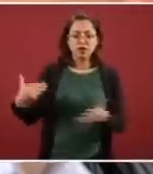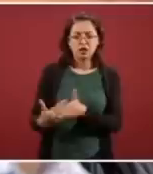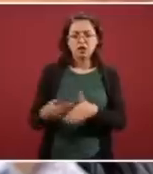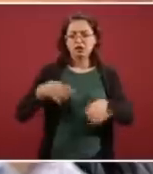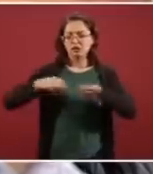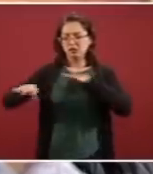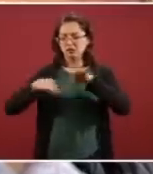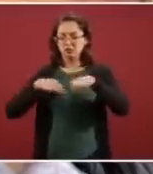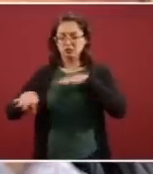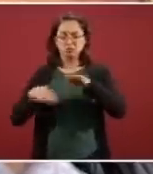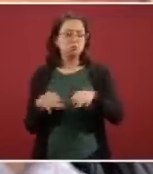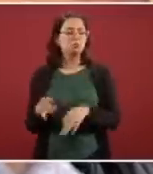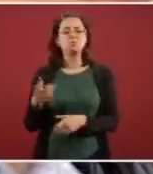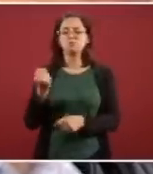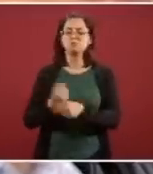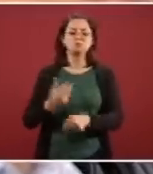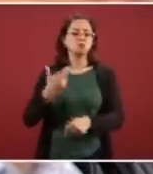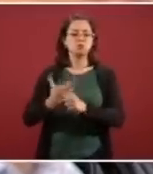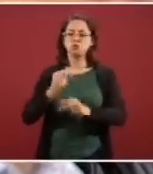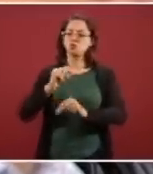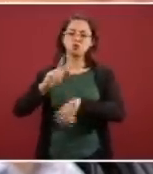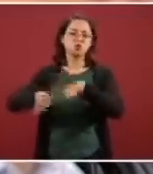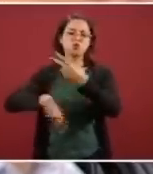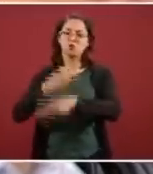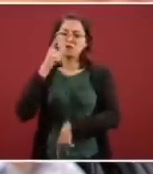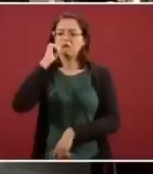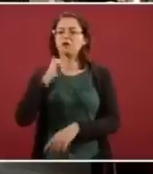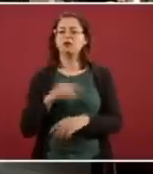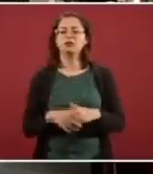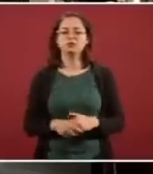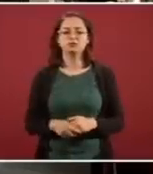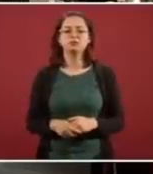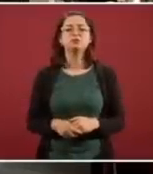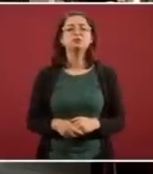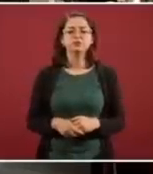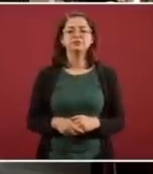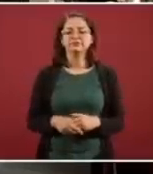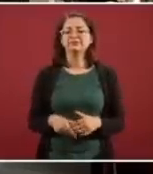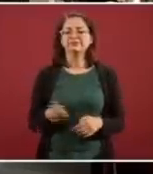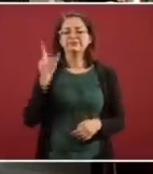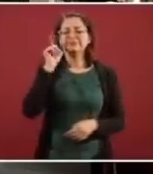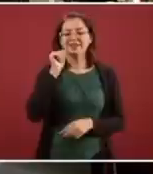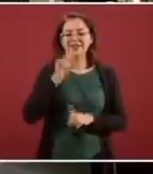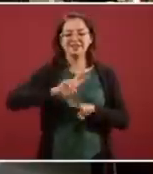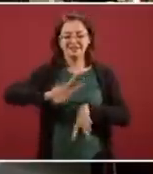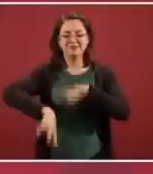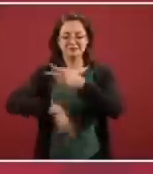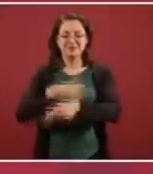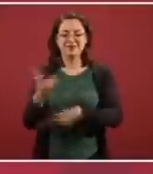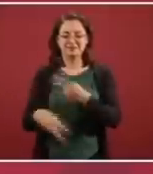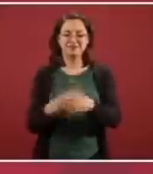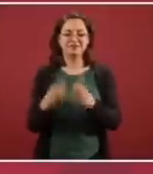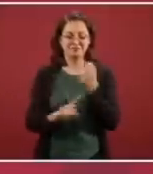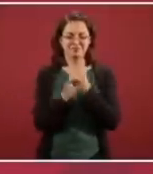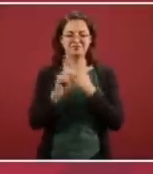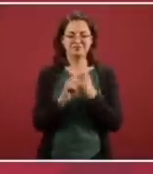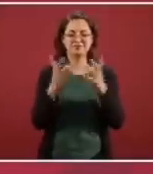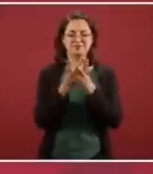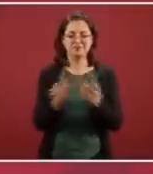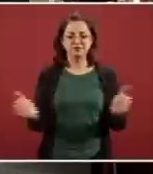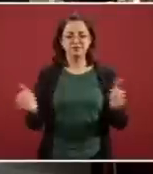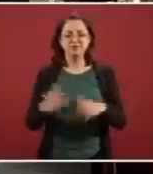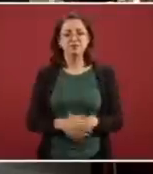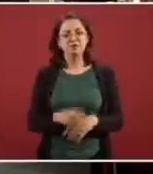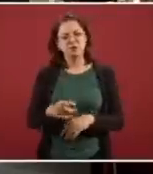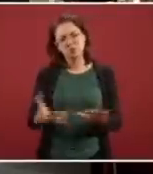las comunidades, y el secretario no ha ido hasta ahora. Pero va a ir. Va a ir y, se va a resolver. ¿Cuál es su